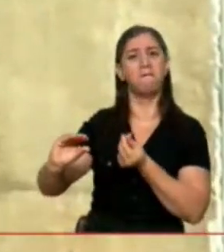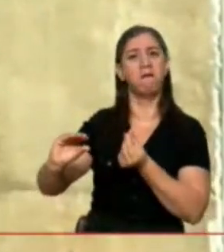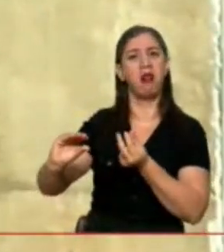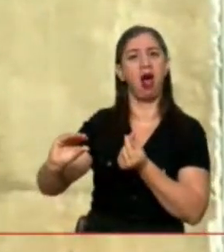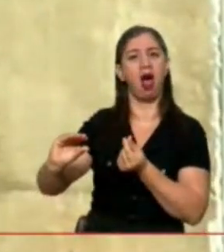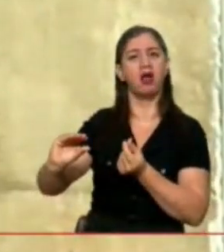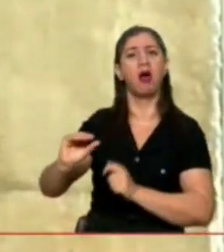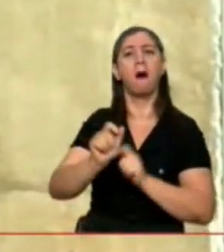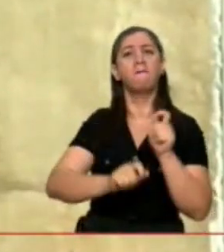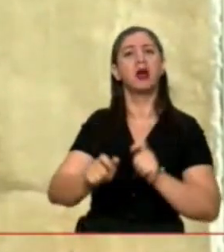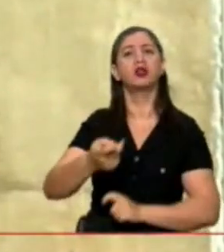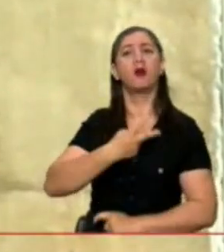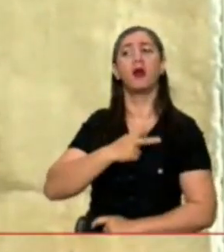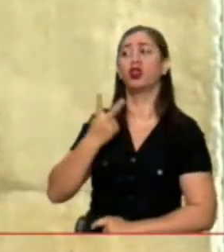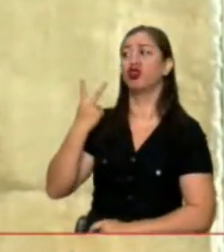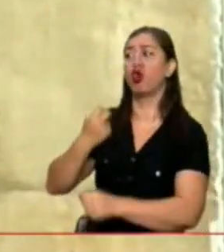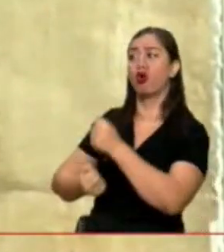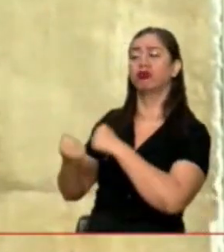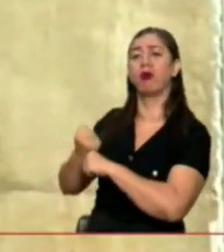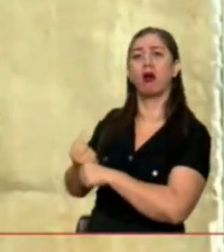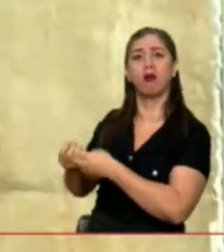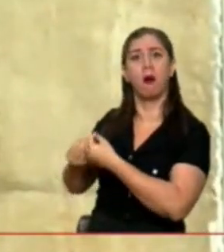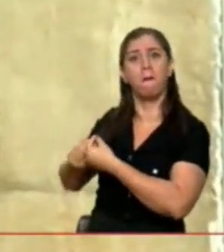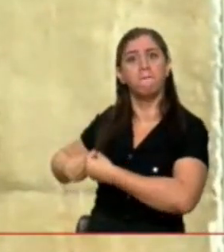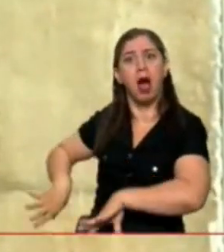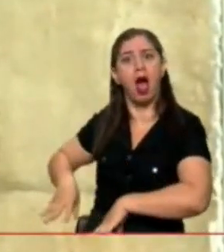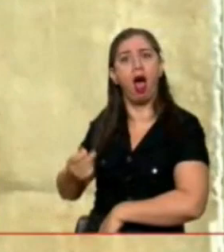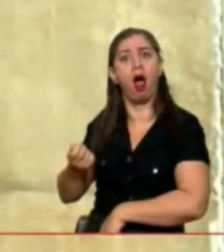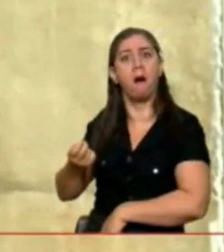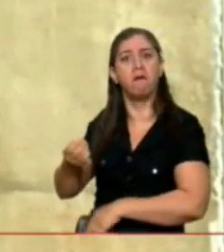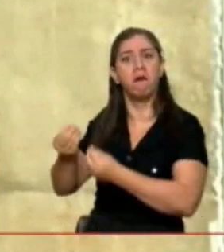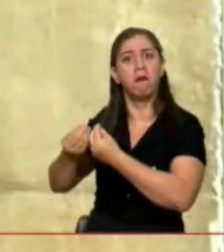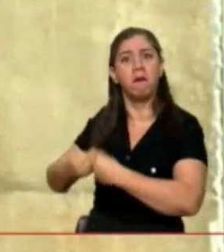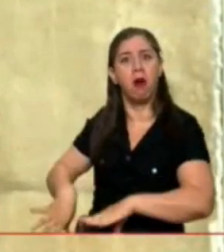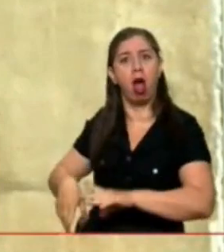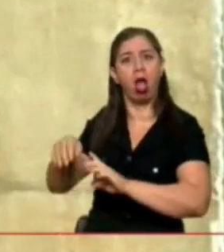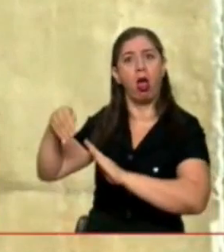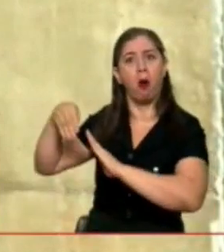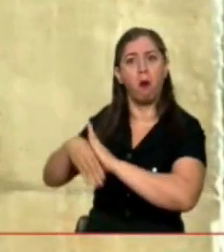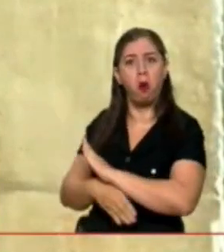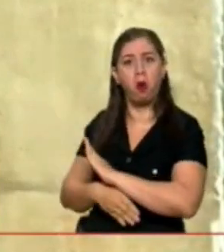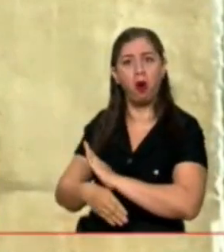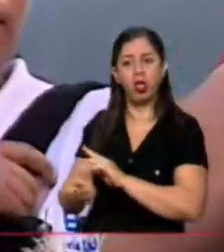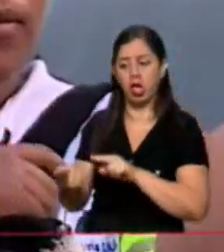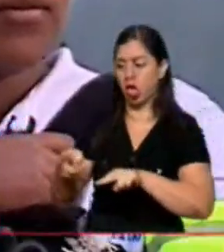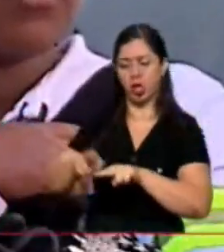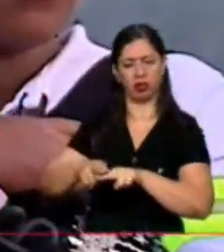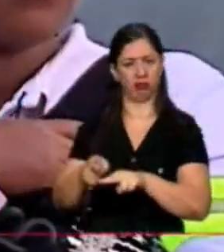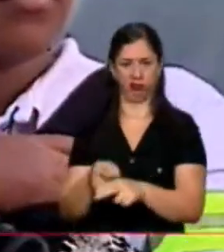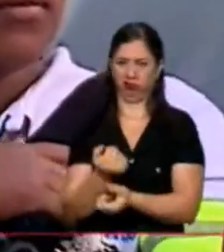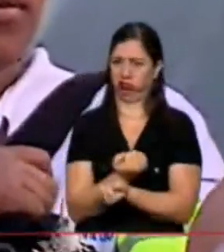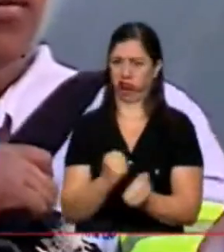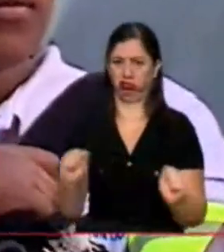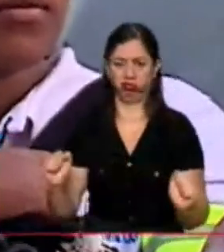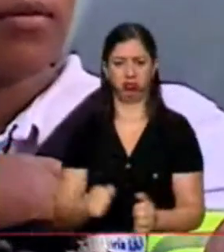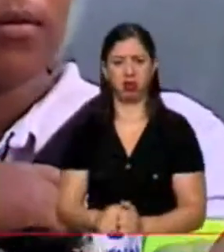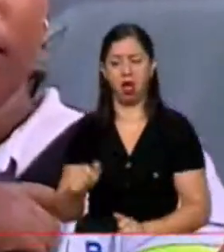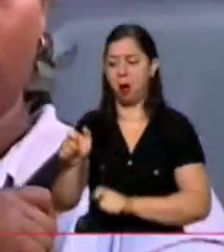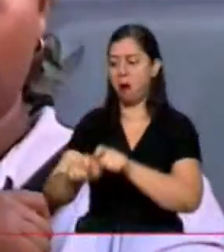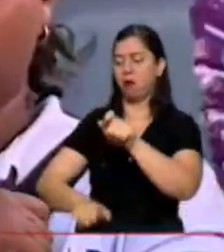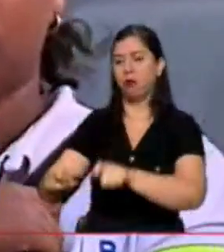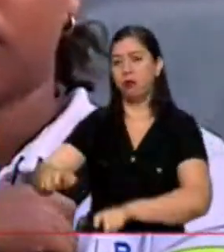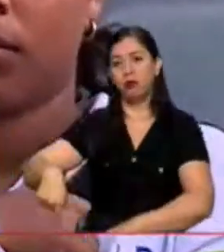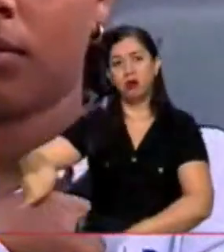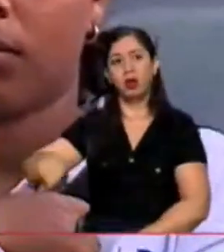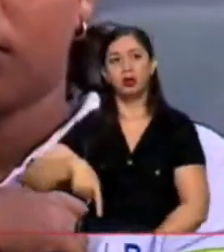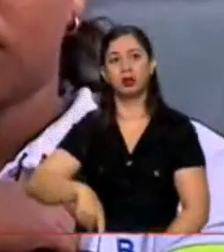los vallecaucanos pagaron hace 2 años, plata devaluada con unos rendimientos de unos intereses que son irrisorios, son personas